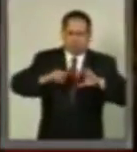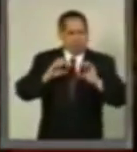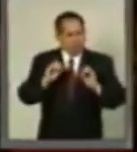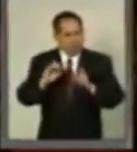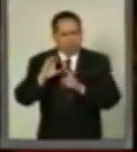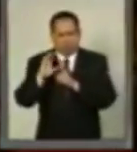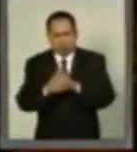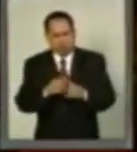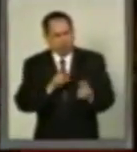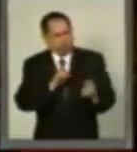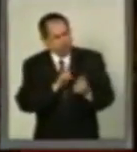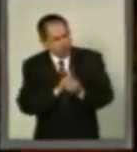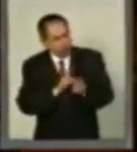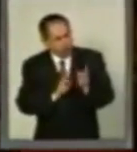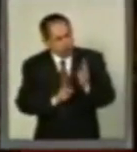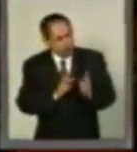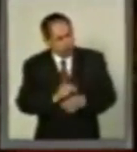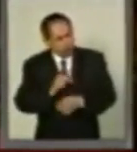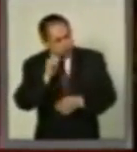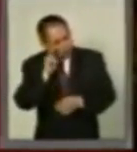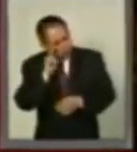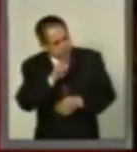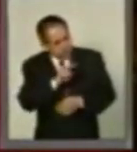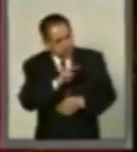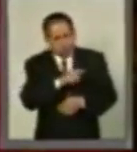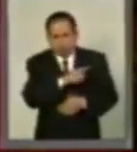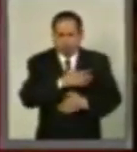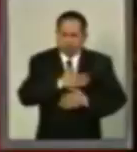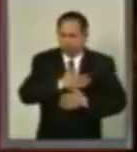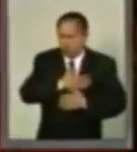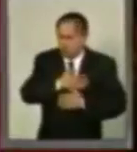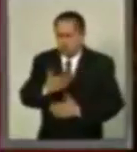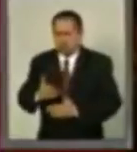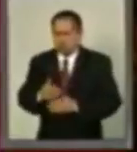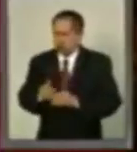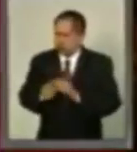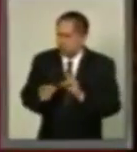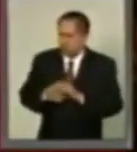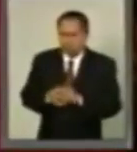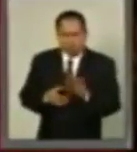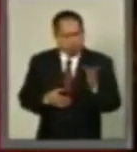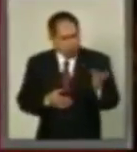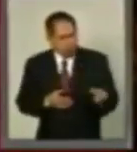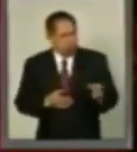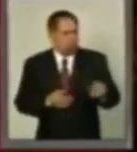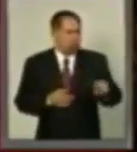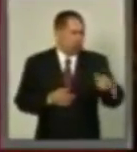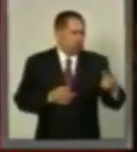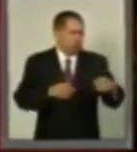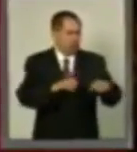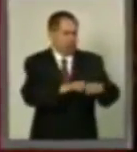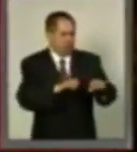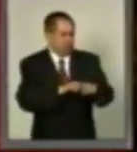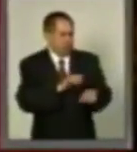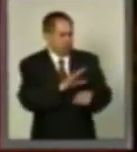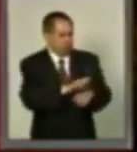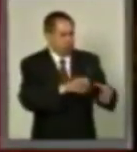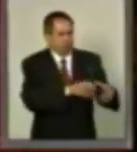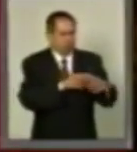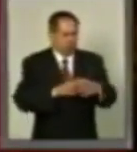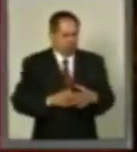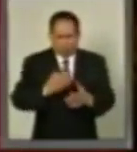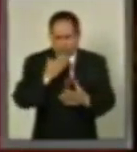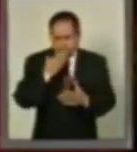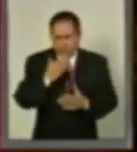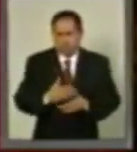comisiones, y hemos visto siempre su disposición, tanto de usted como de su equipo, y desde luego,